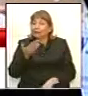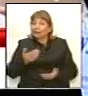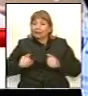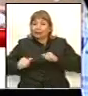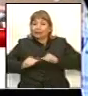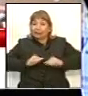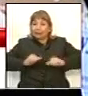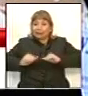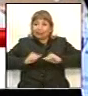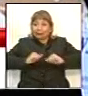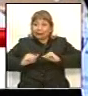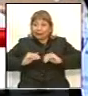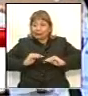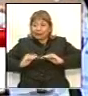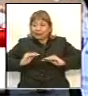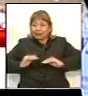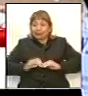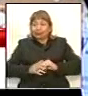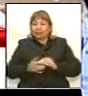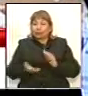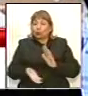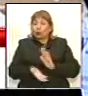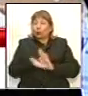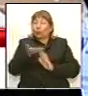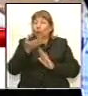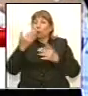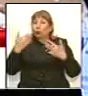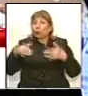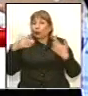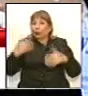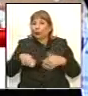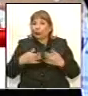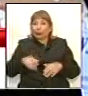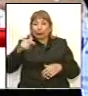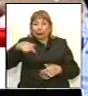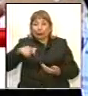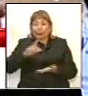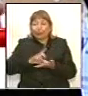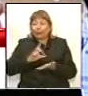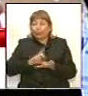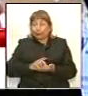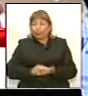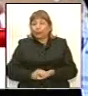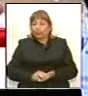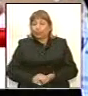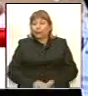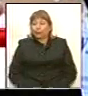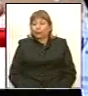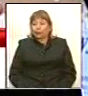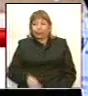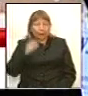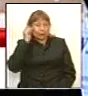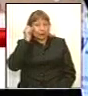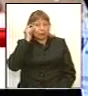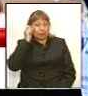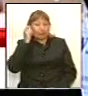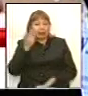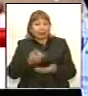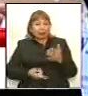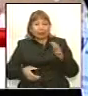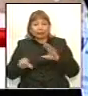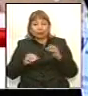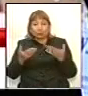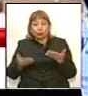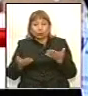sismo es muy alta en Lima, ¿no? En ese sentido, si se está haciendo algún tipo